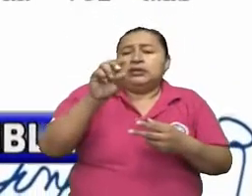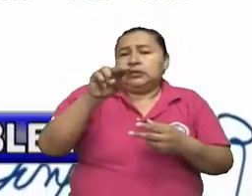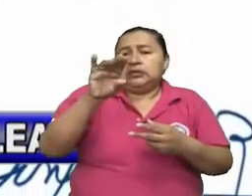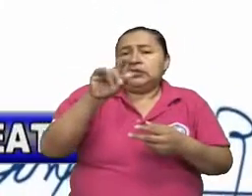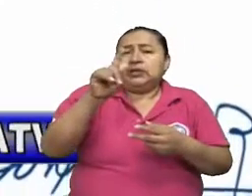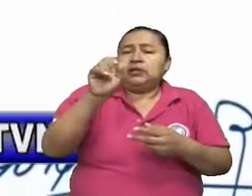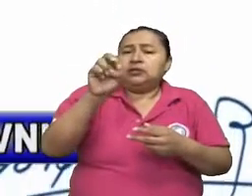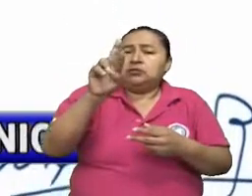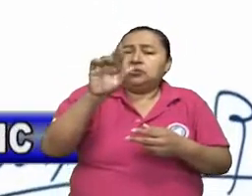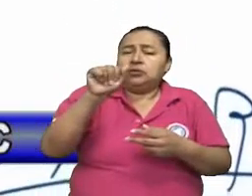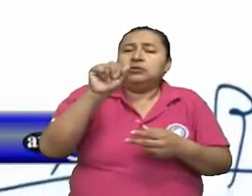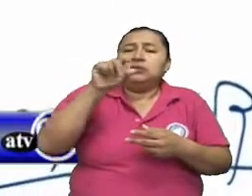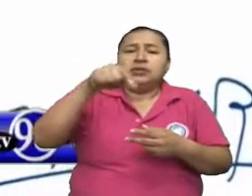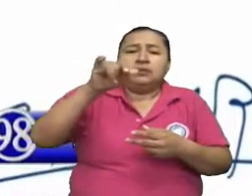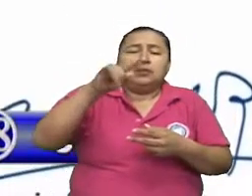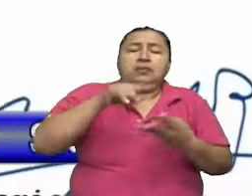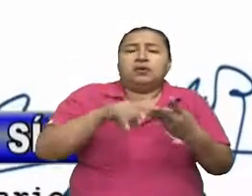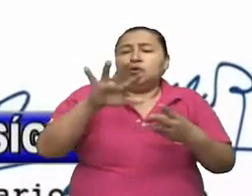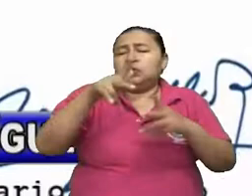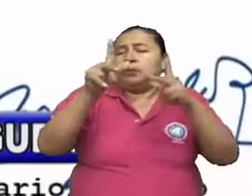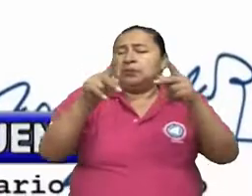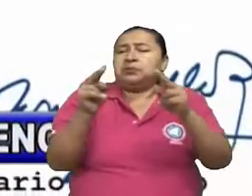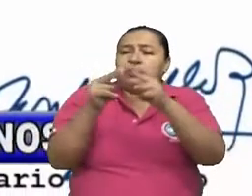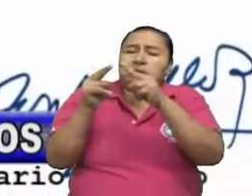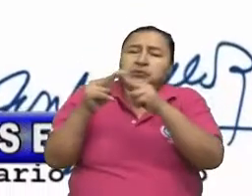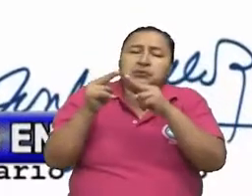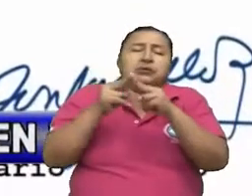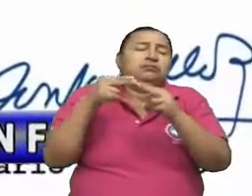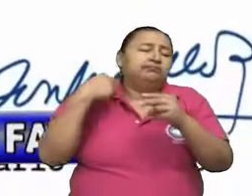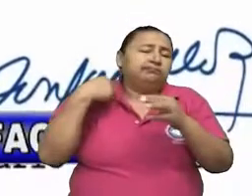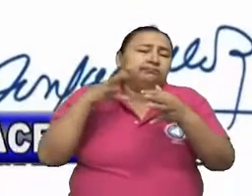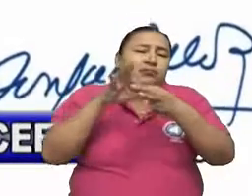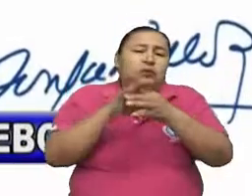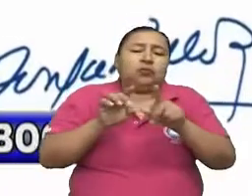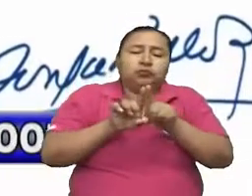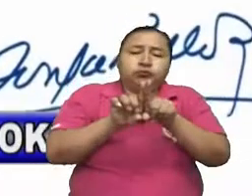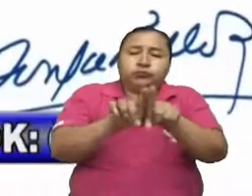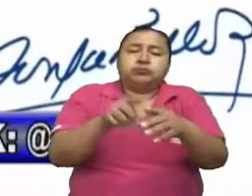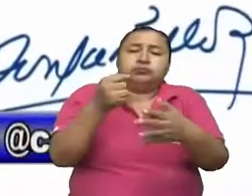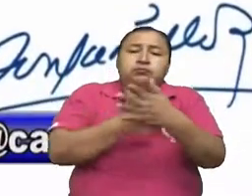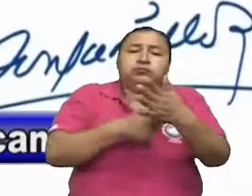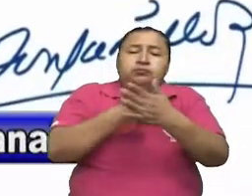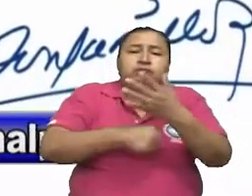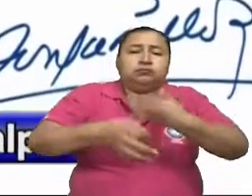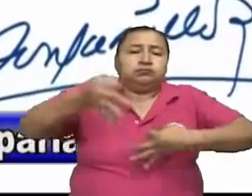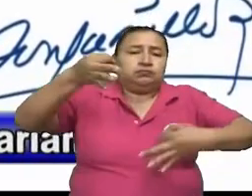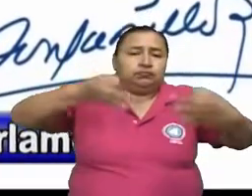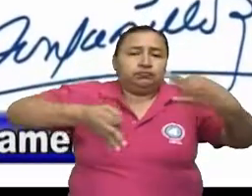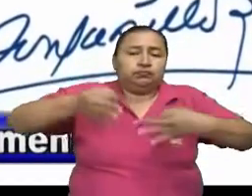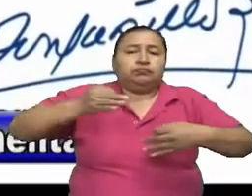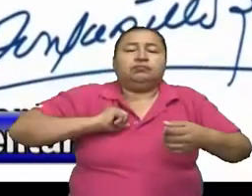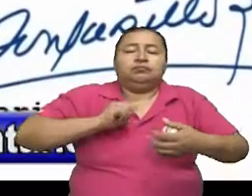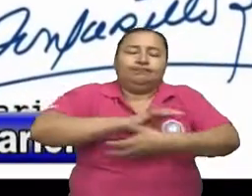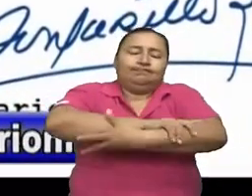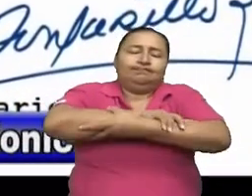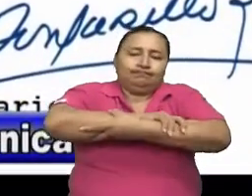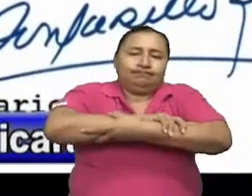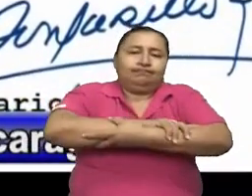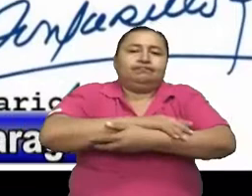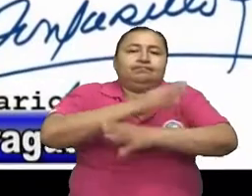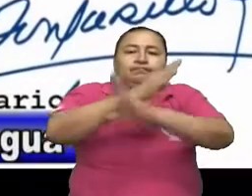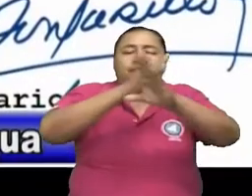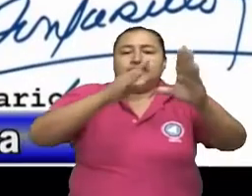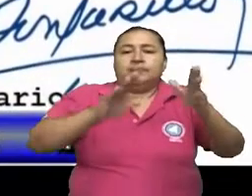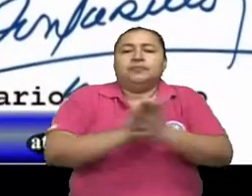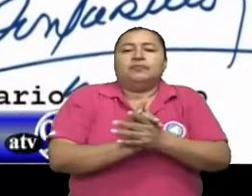y muchos más con quienes nos unió la lucha por la libertad, la justicia, la fraternidad y la